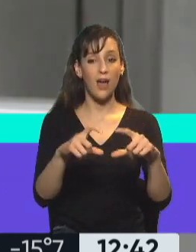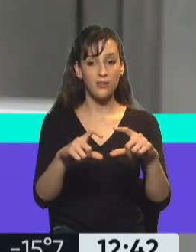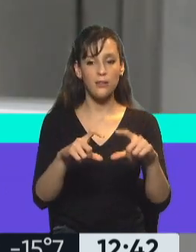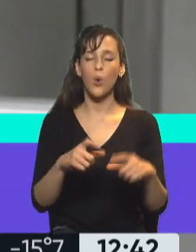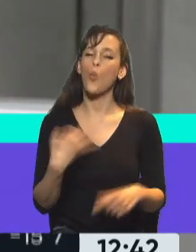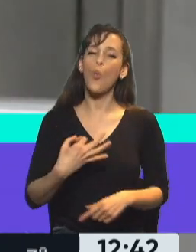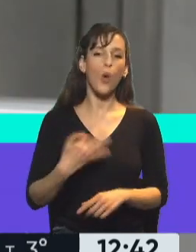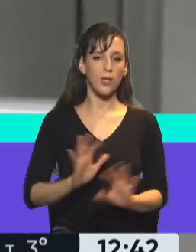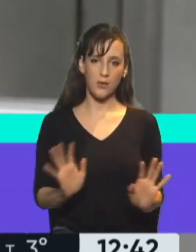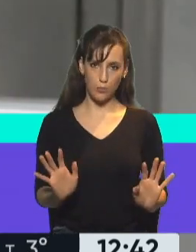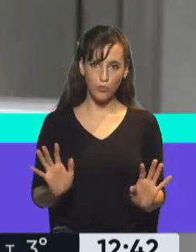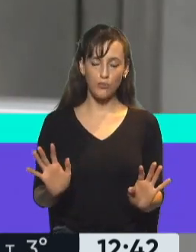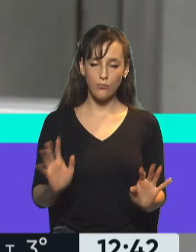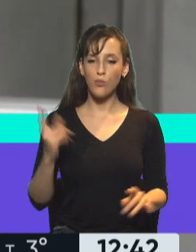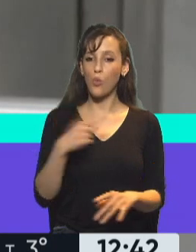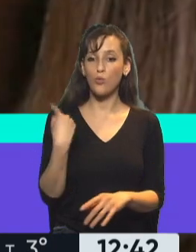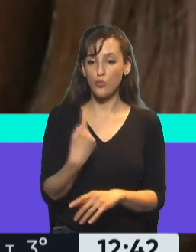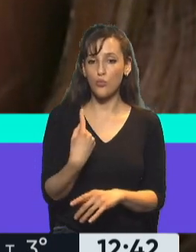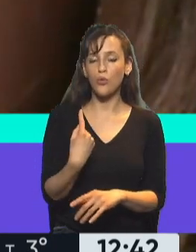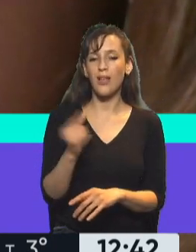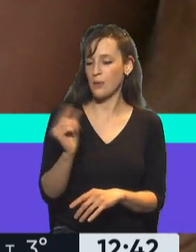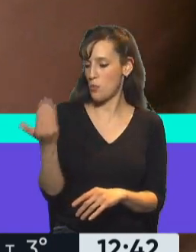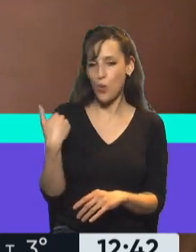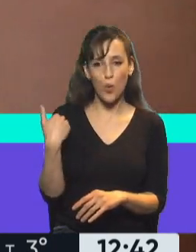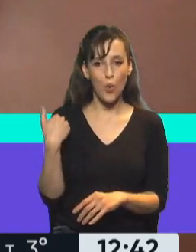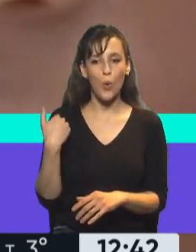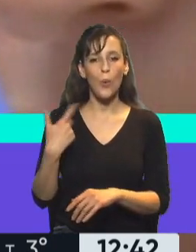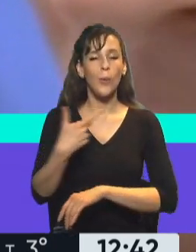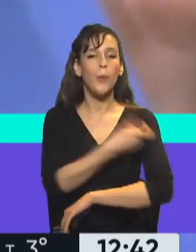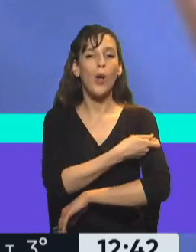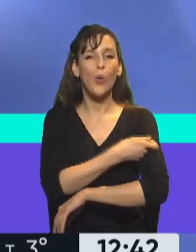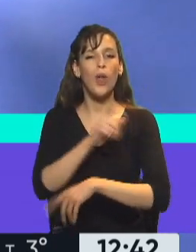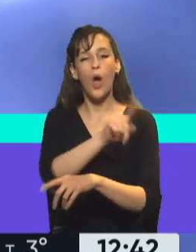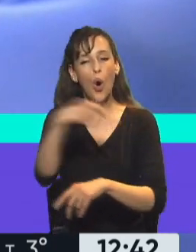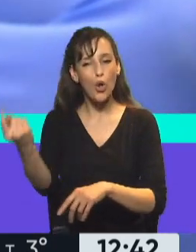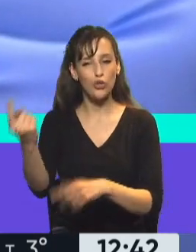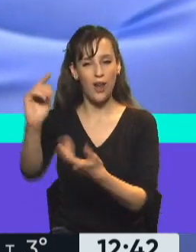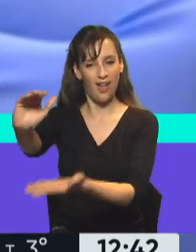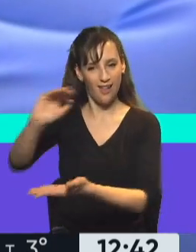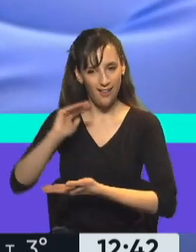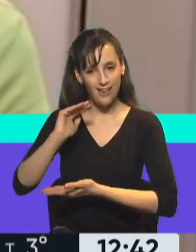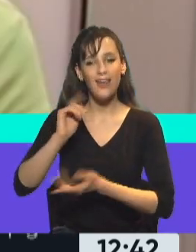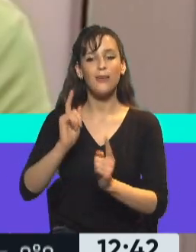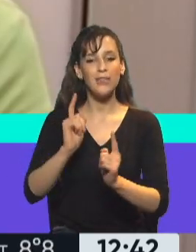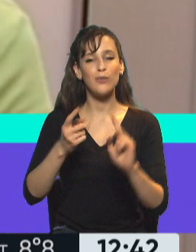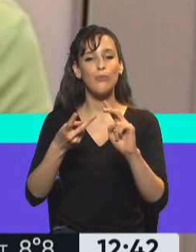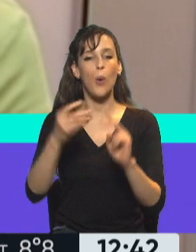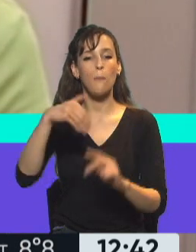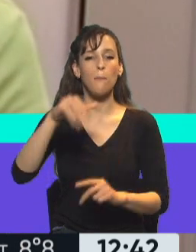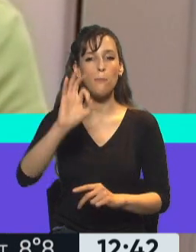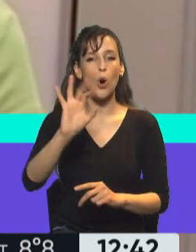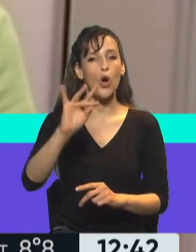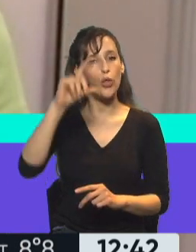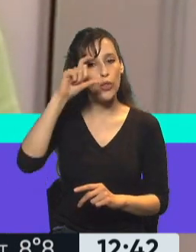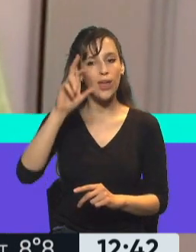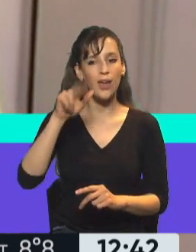novedad. Nosotros ya teníamos la donación hace pocos días de la vacuna de una misma plataforma, que es la vacuna de ARN mensajero de Moderna.